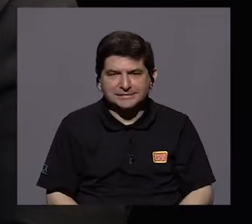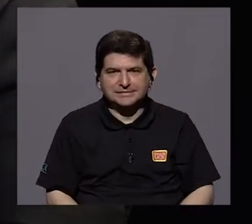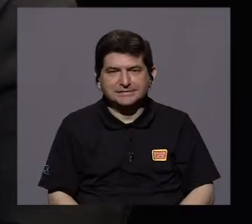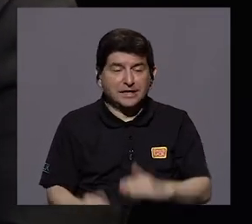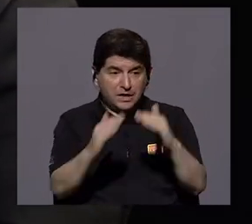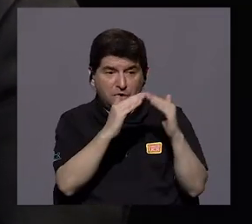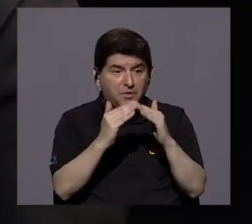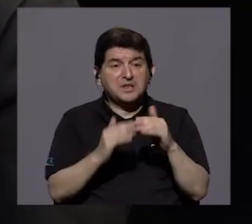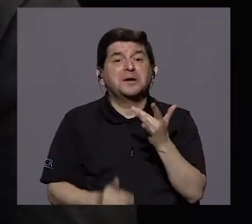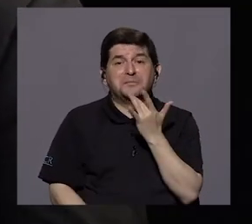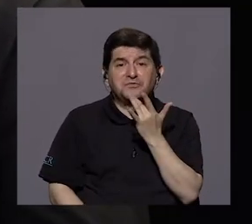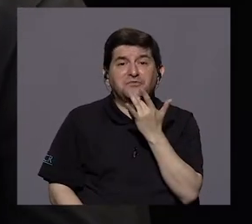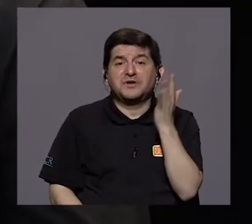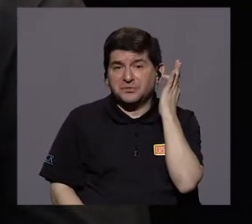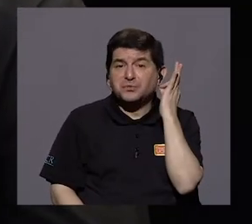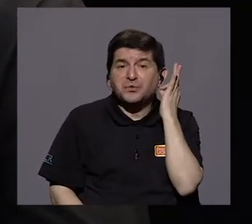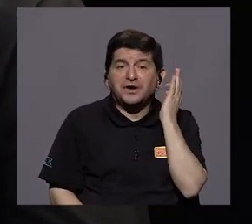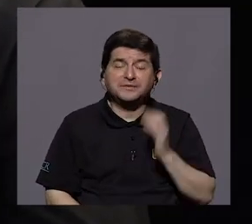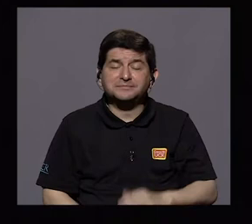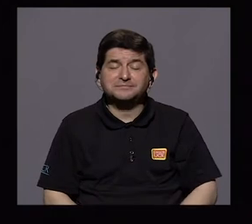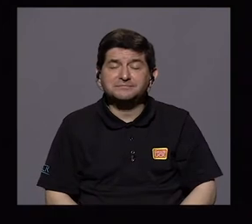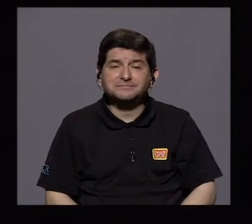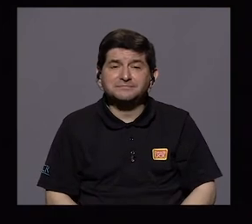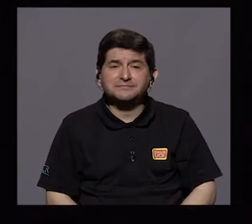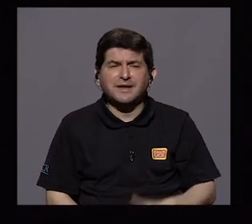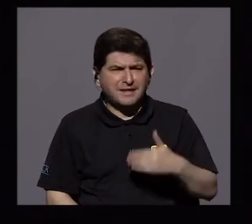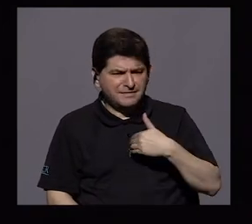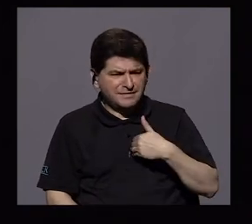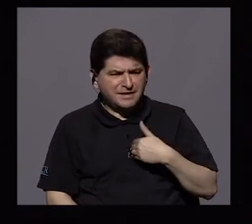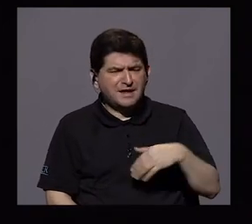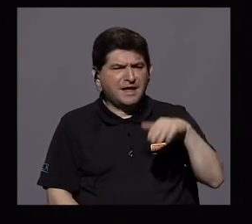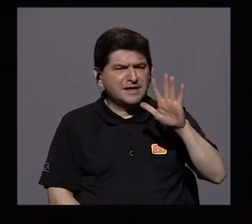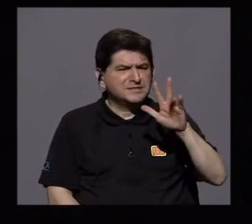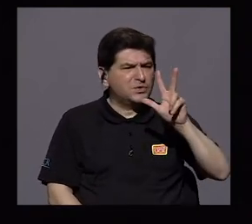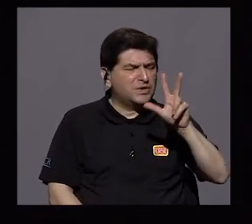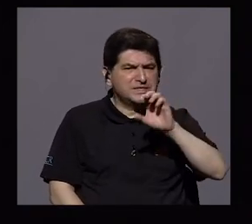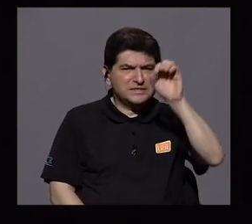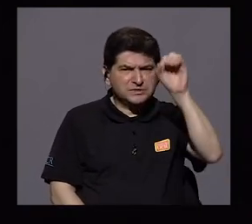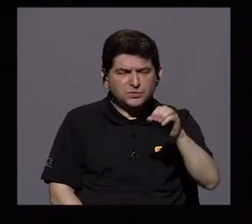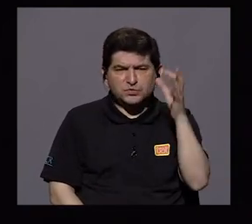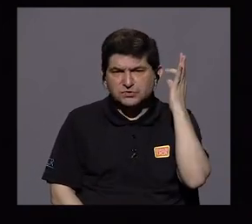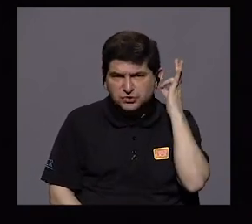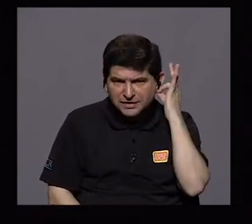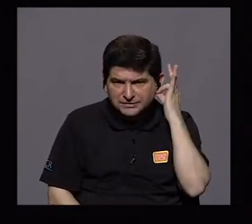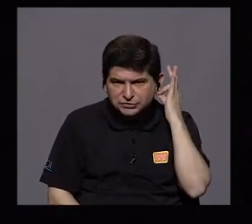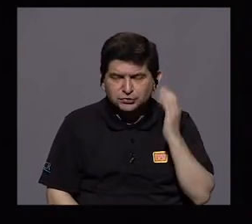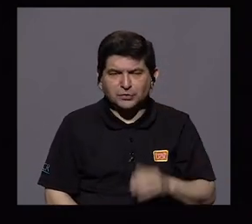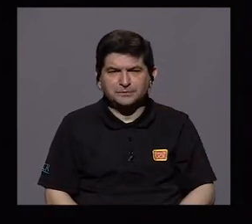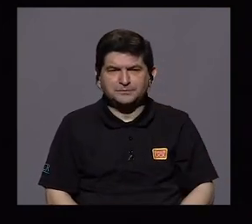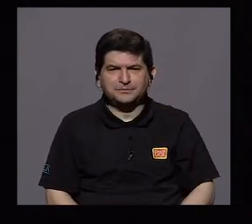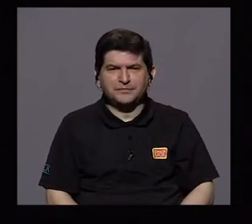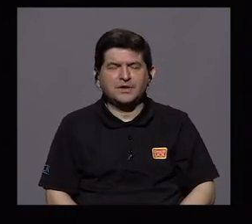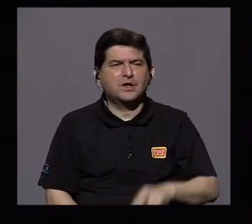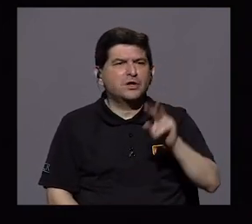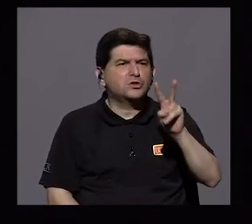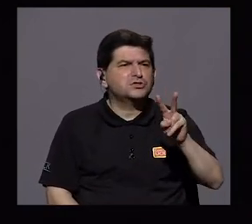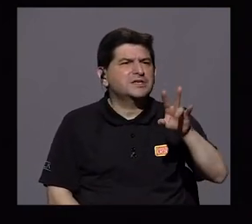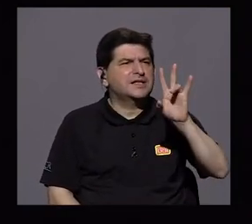las comunidades eligen a las mujeres. Tenemos de mujeres el 53%,